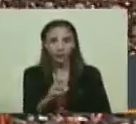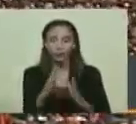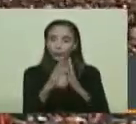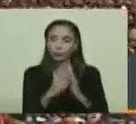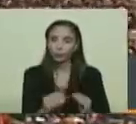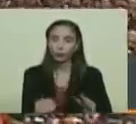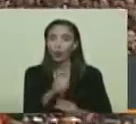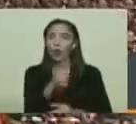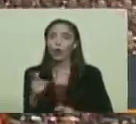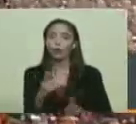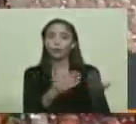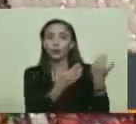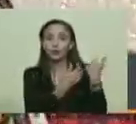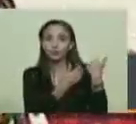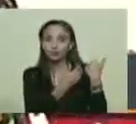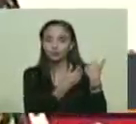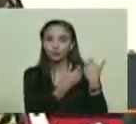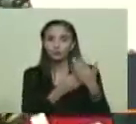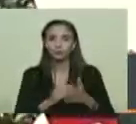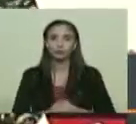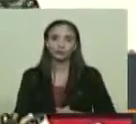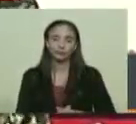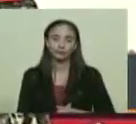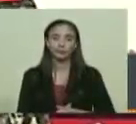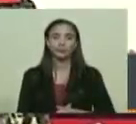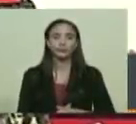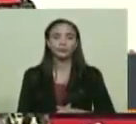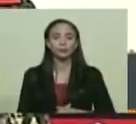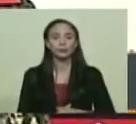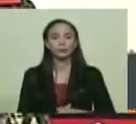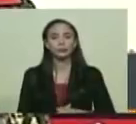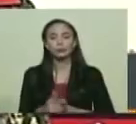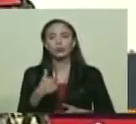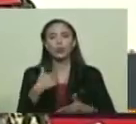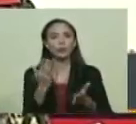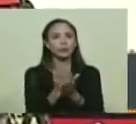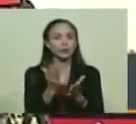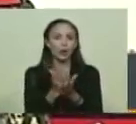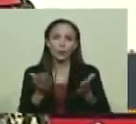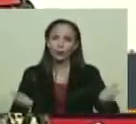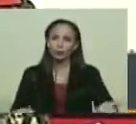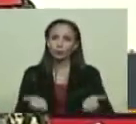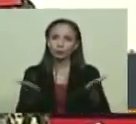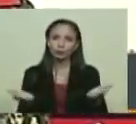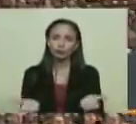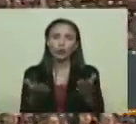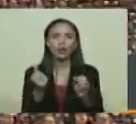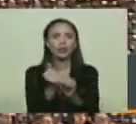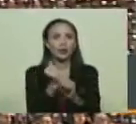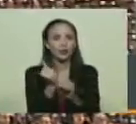Plantéense ustedes eso, Pérez Ampueda. Por eso yo insisto mucho en la disciplina.